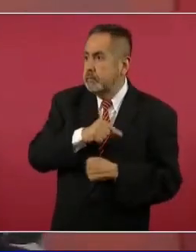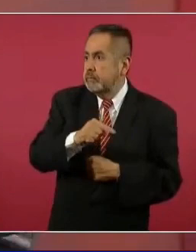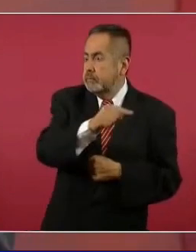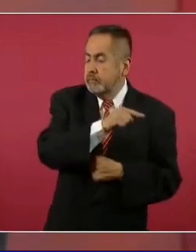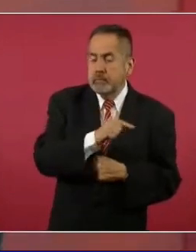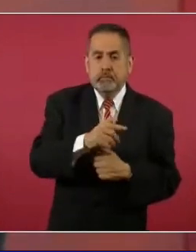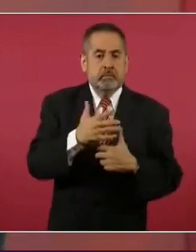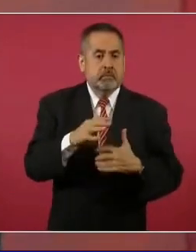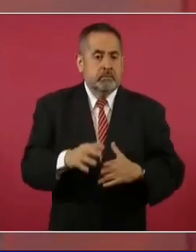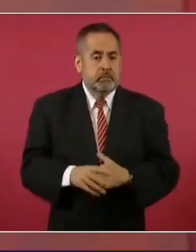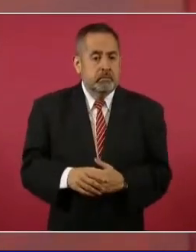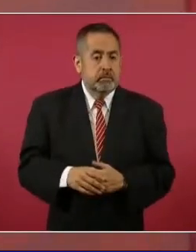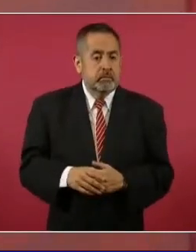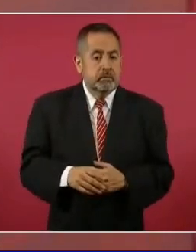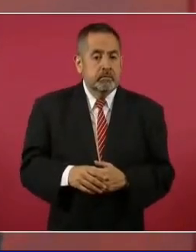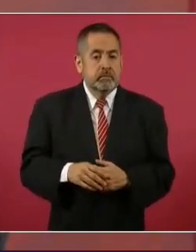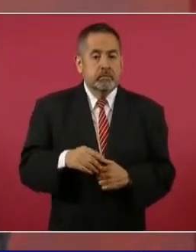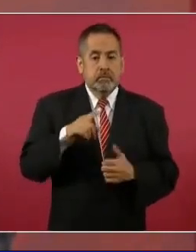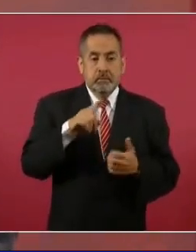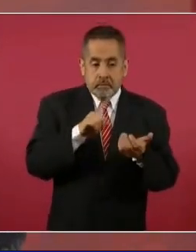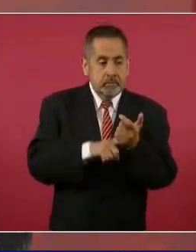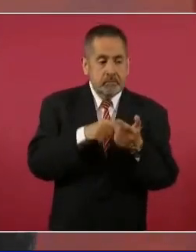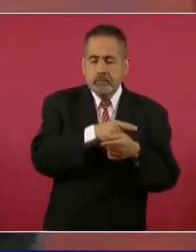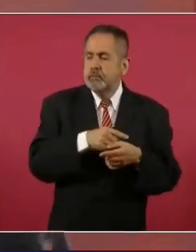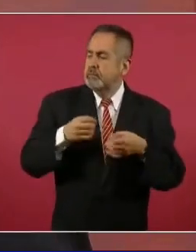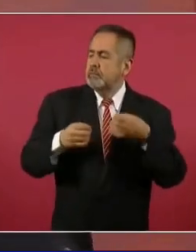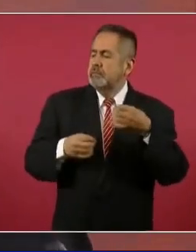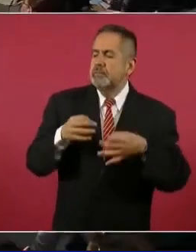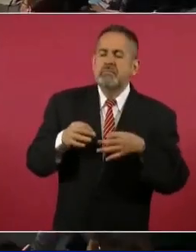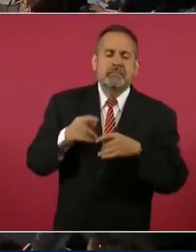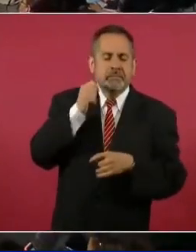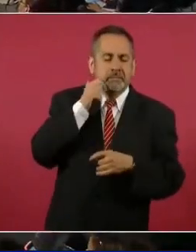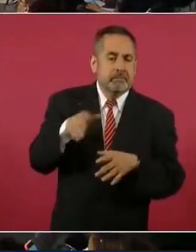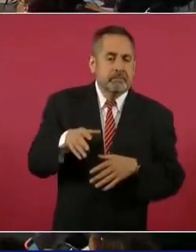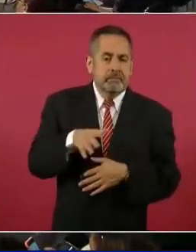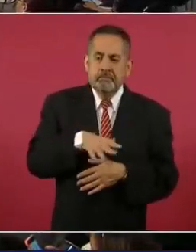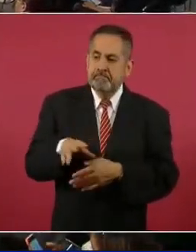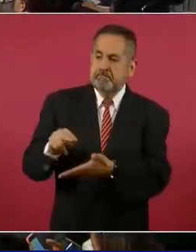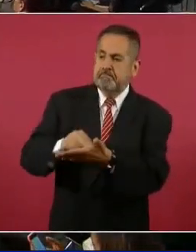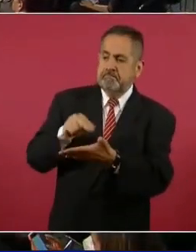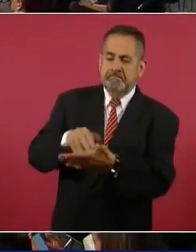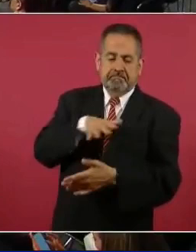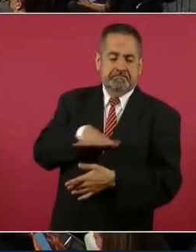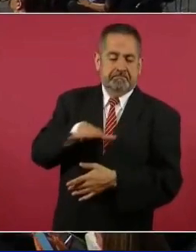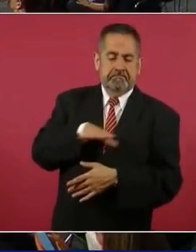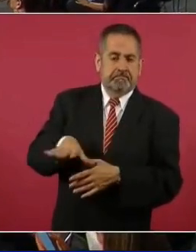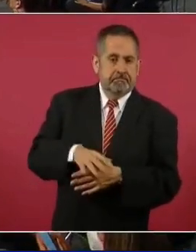aun cuando ellos llevaban los casos, se negaron a firmar.